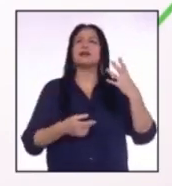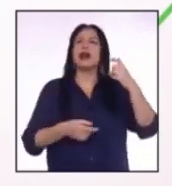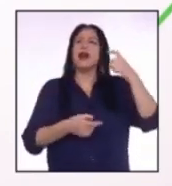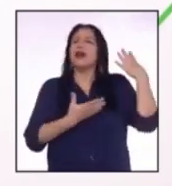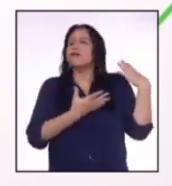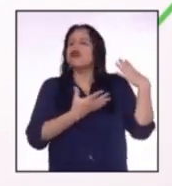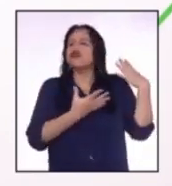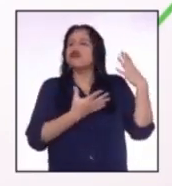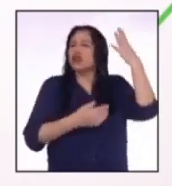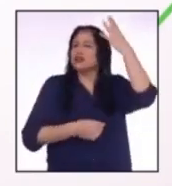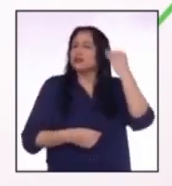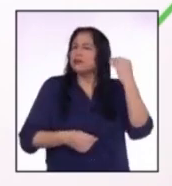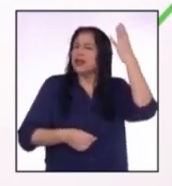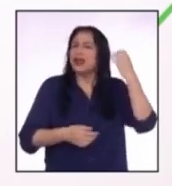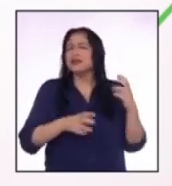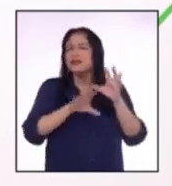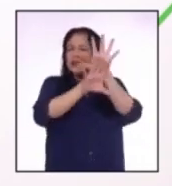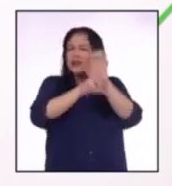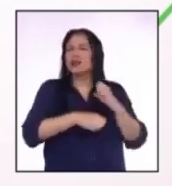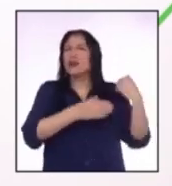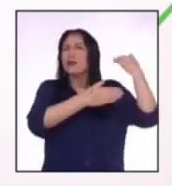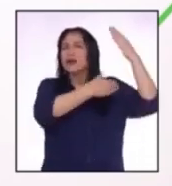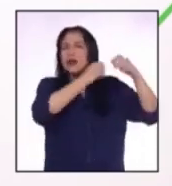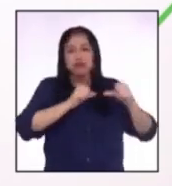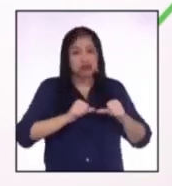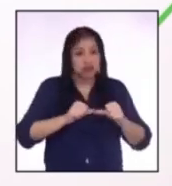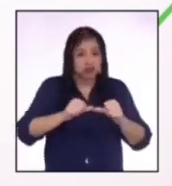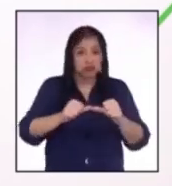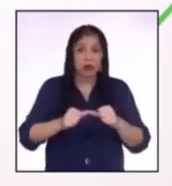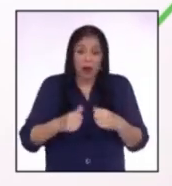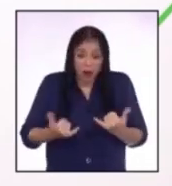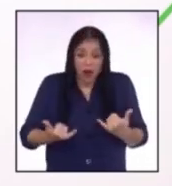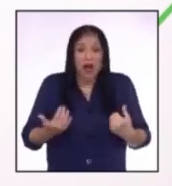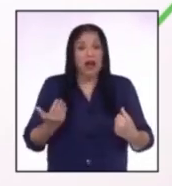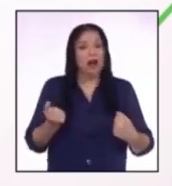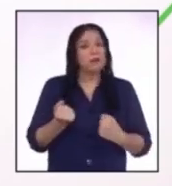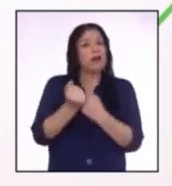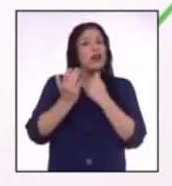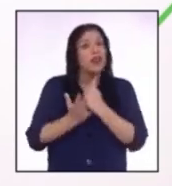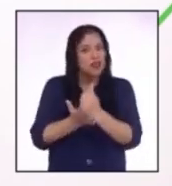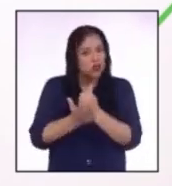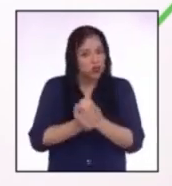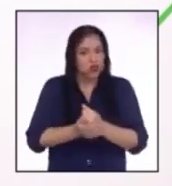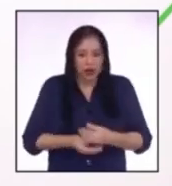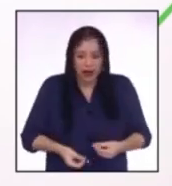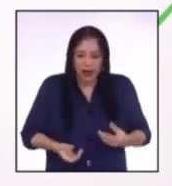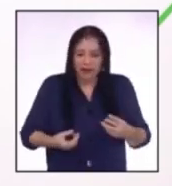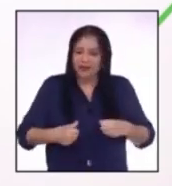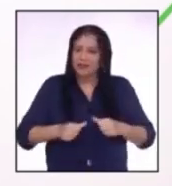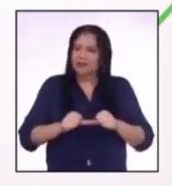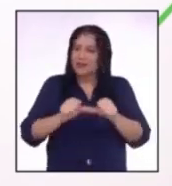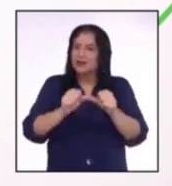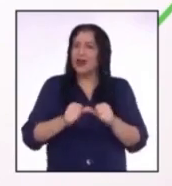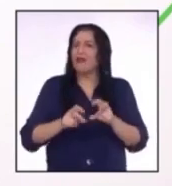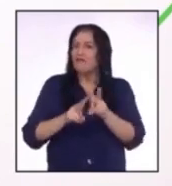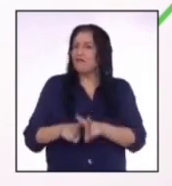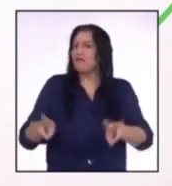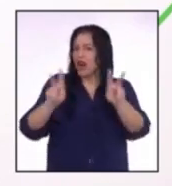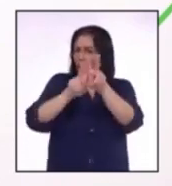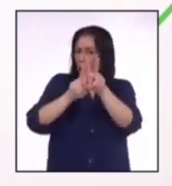nuestro pasado son preservadas ayudan no sólo a forjar valores como el respeto y la empatía